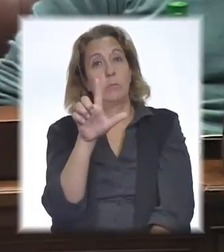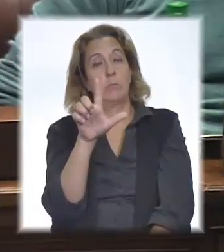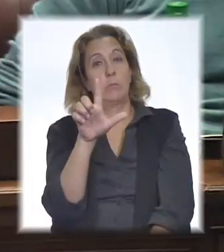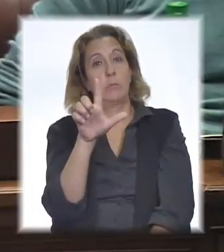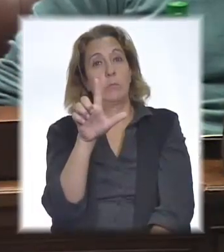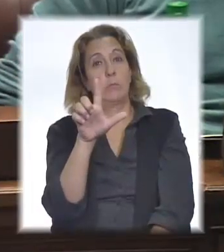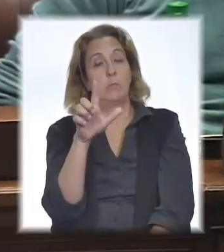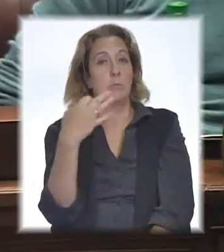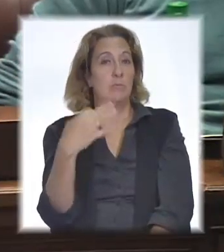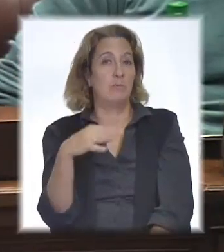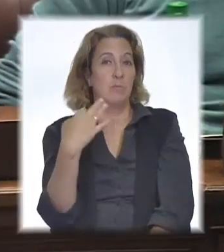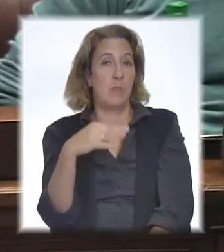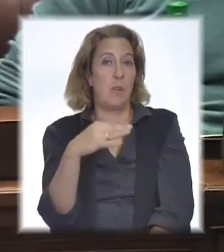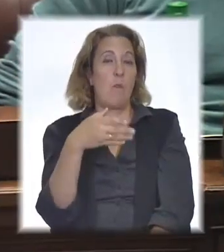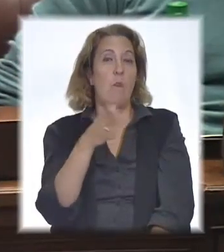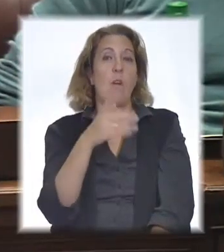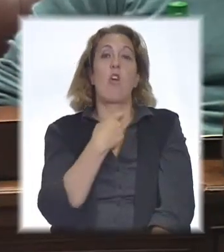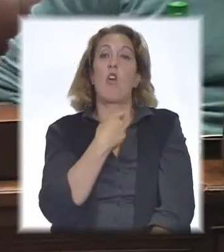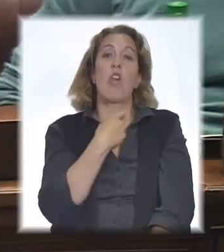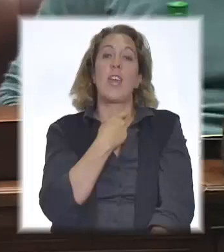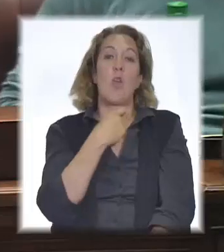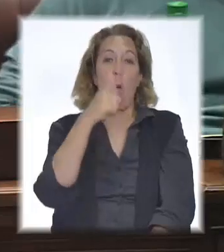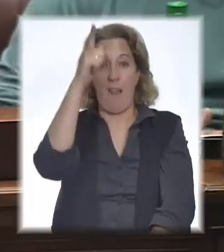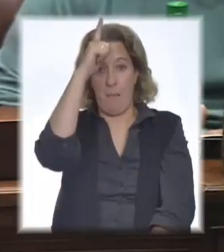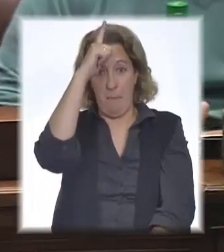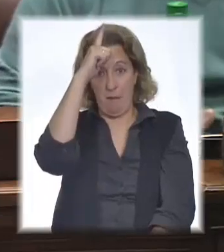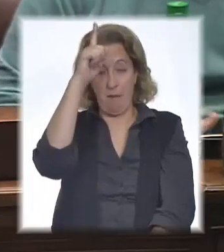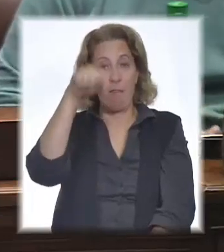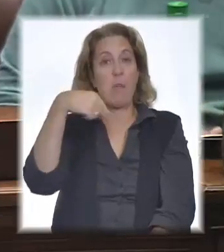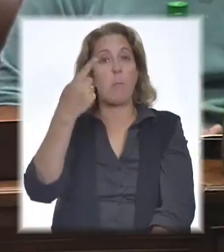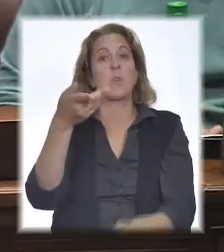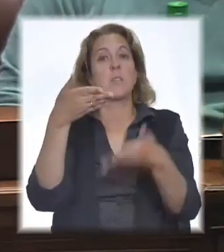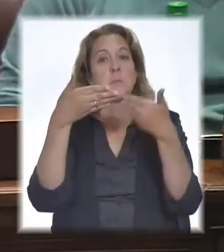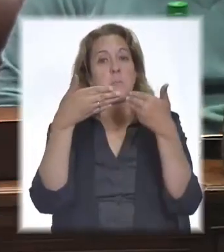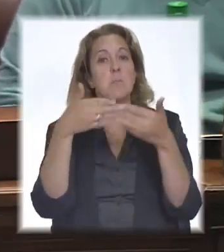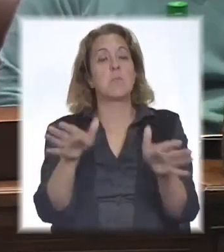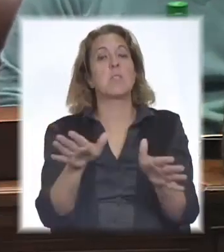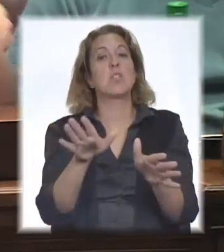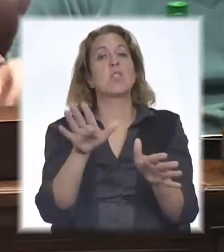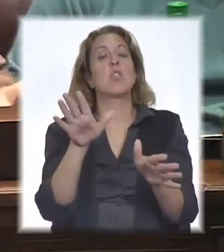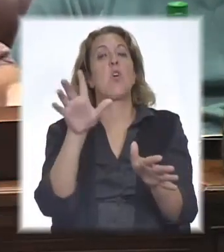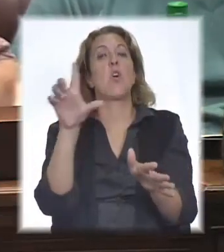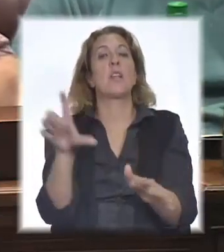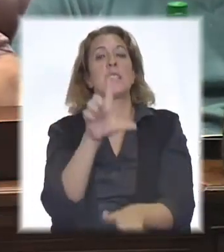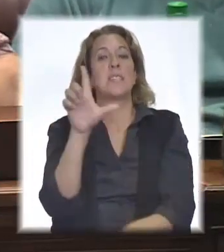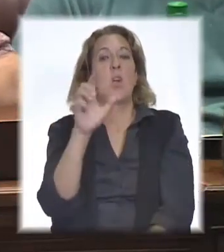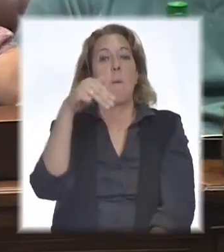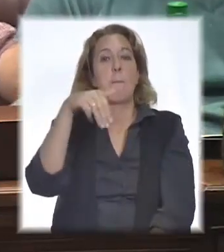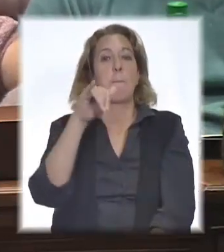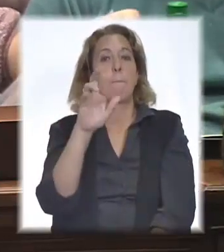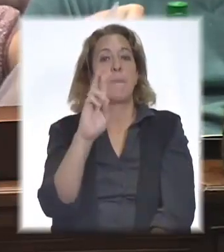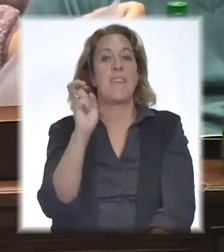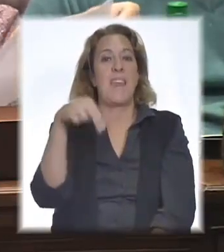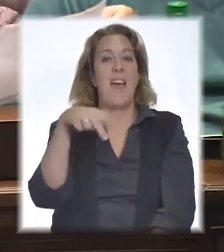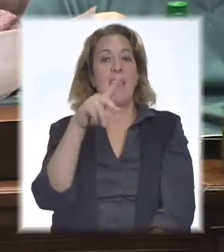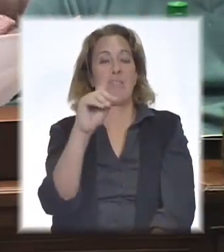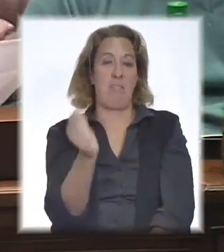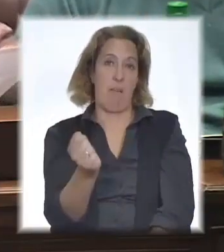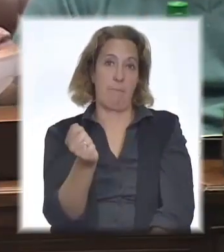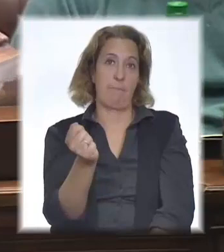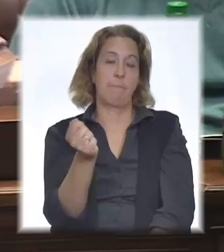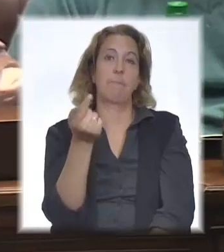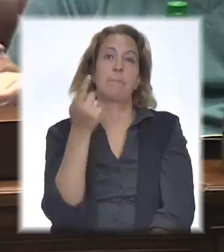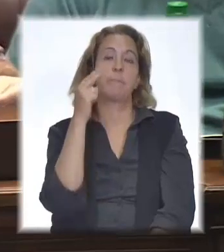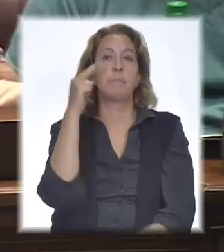en realidad fue el colegio alemán y después empezó el liceo miranda y fíjense acá tengo una nota del